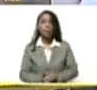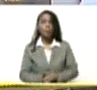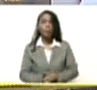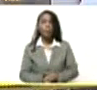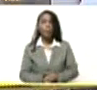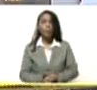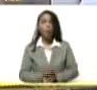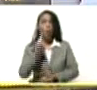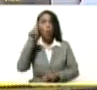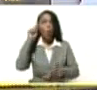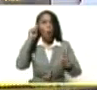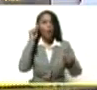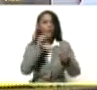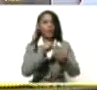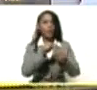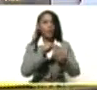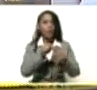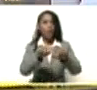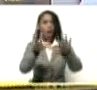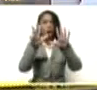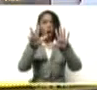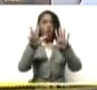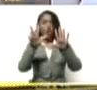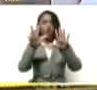con una meta de 8 años,